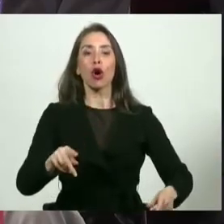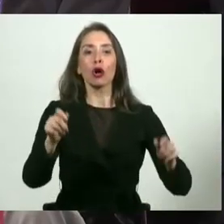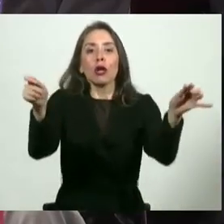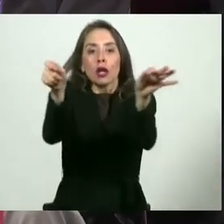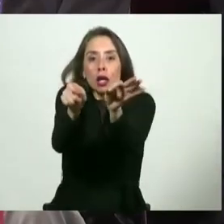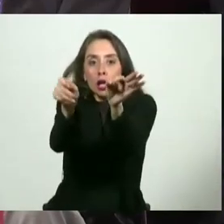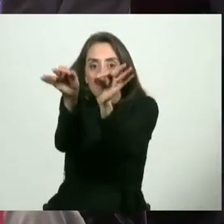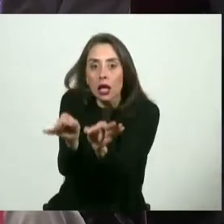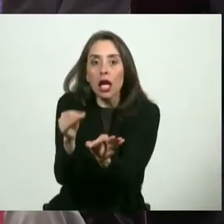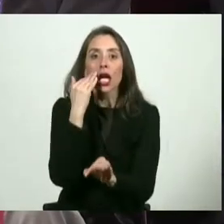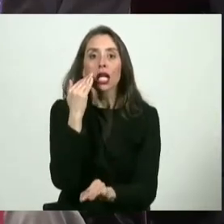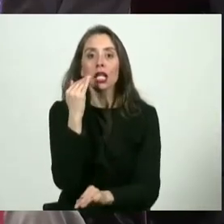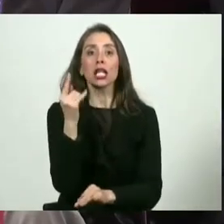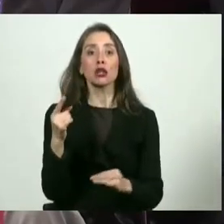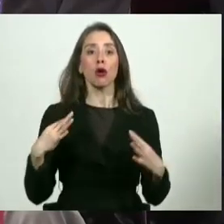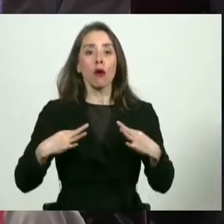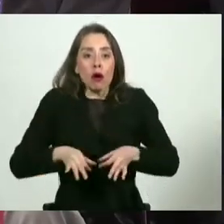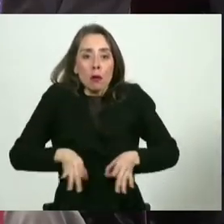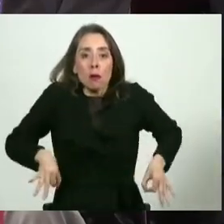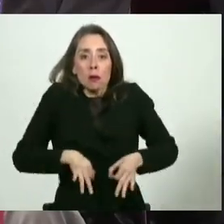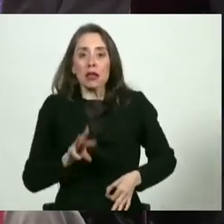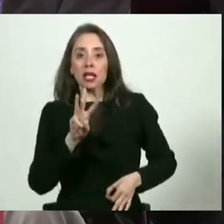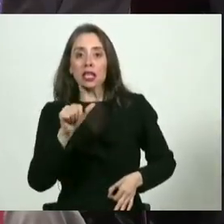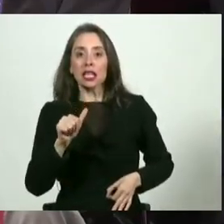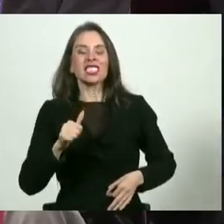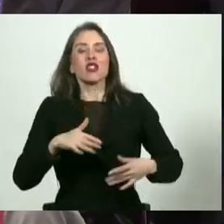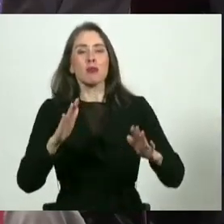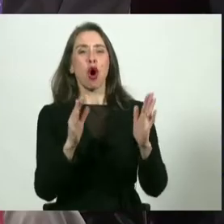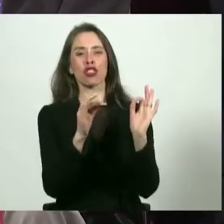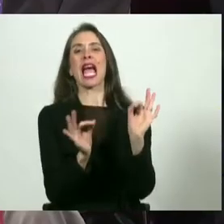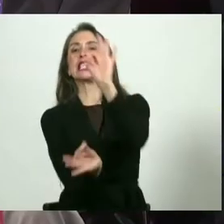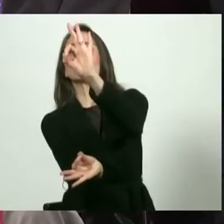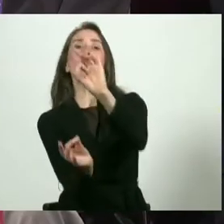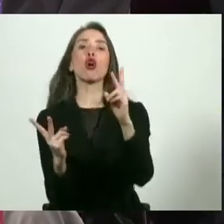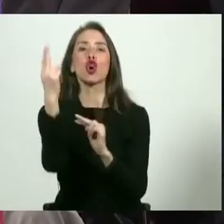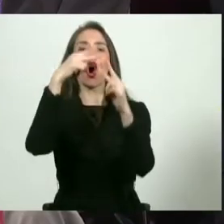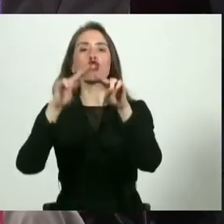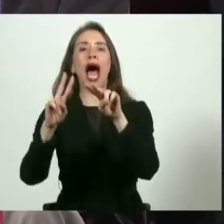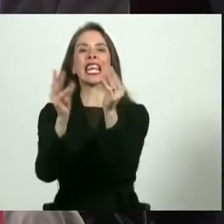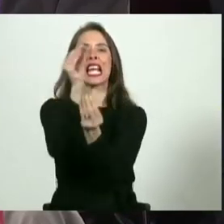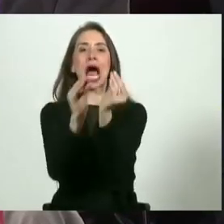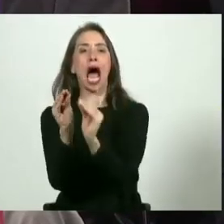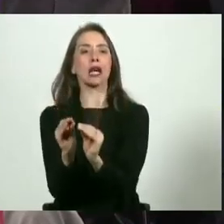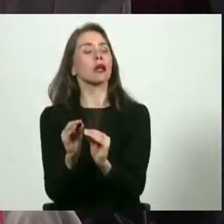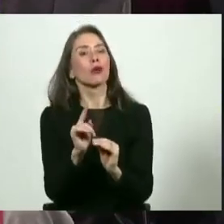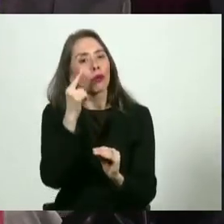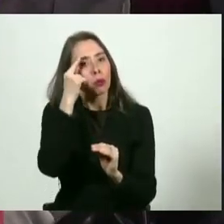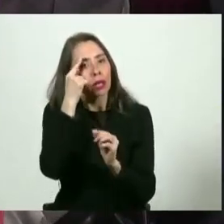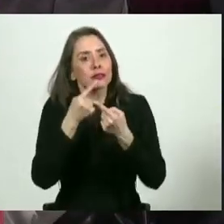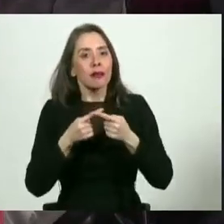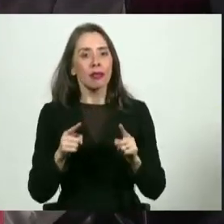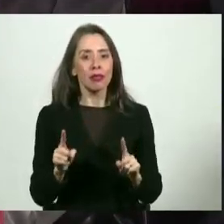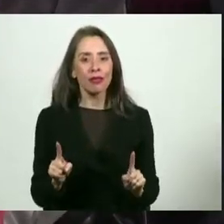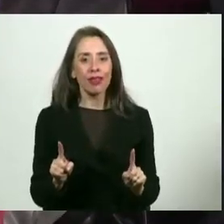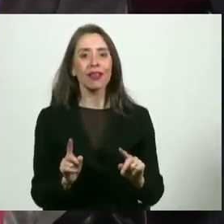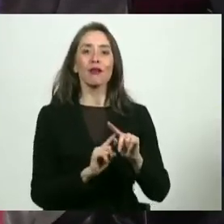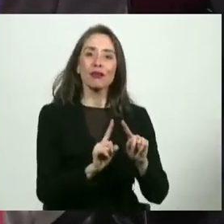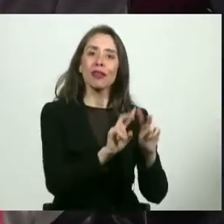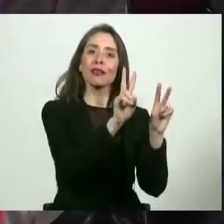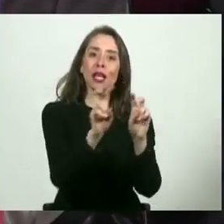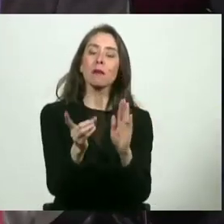colocar a lo mejor a un niño que tiene una talla 36 y lo corto, listo, eso es. ¿Por qué no pensamos de otra manera? Y en todo índole de